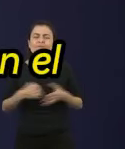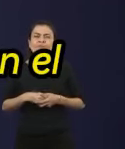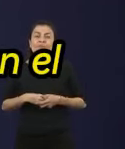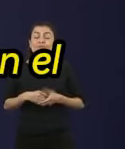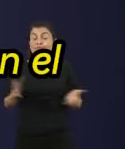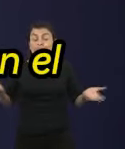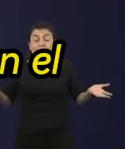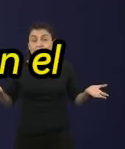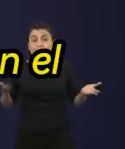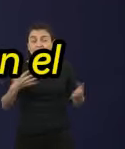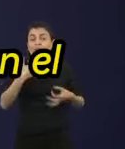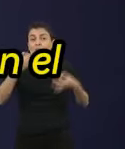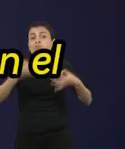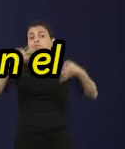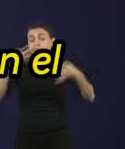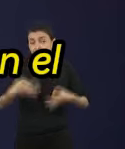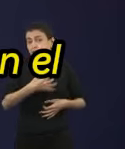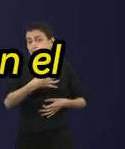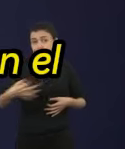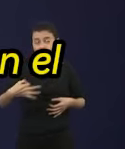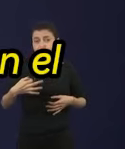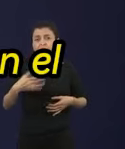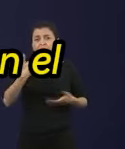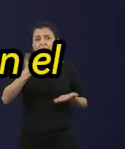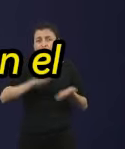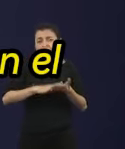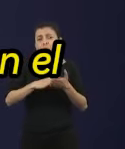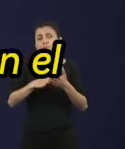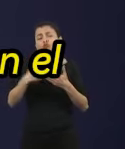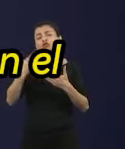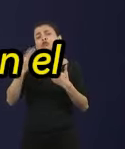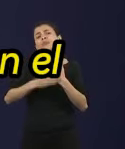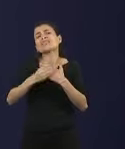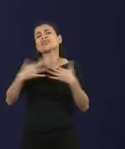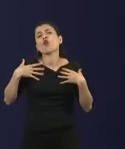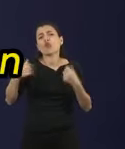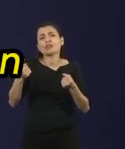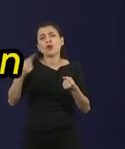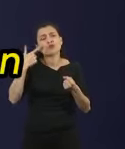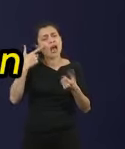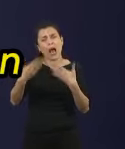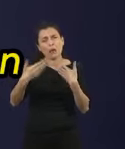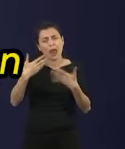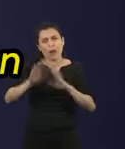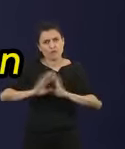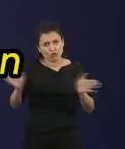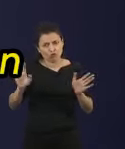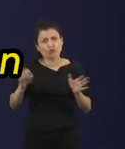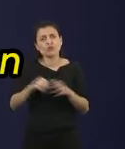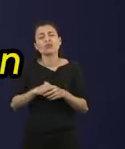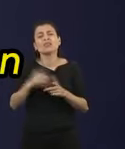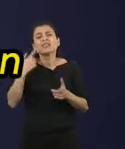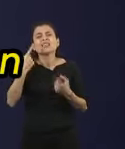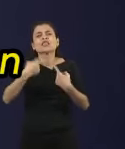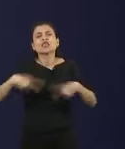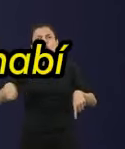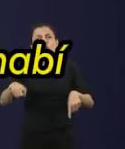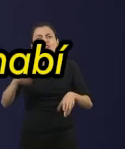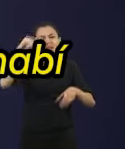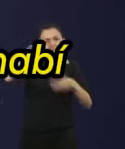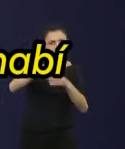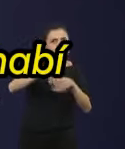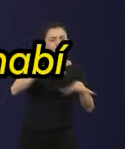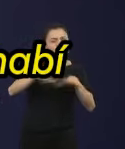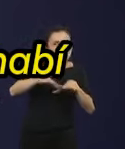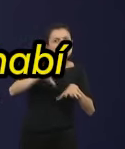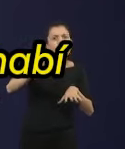nada efectivamente hablamos de eso con el ministro y la la descripción de lo que ocurría en la datse